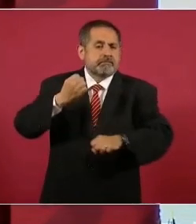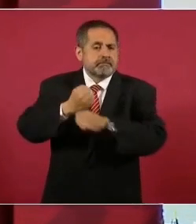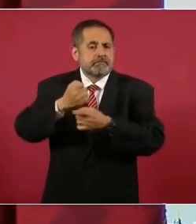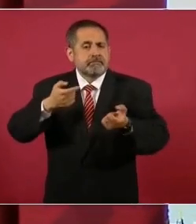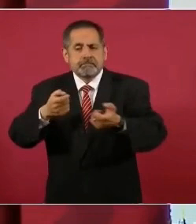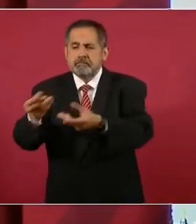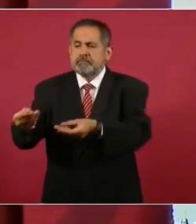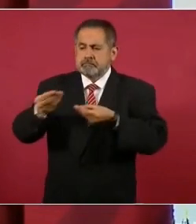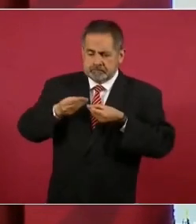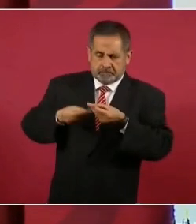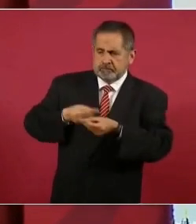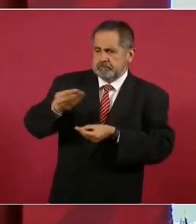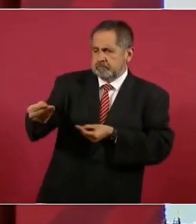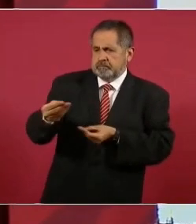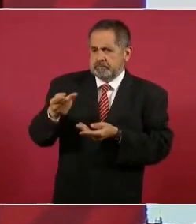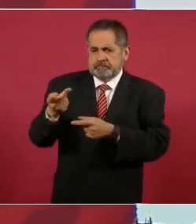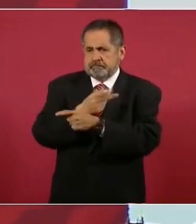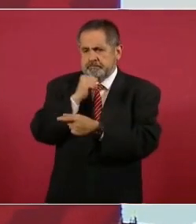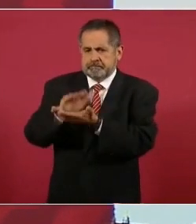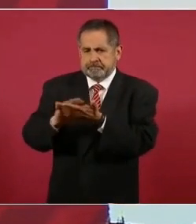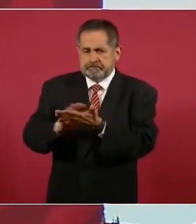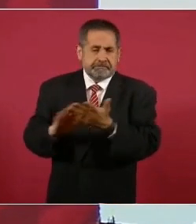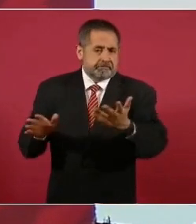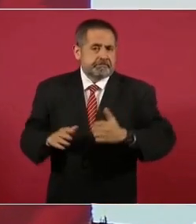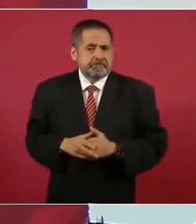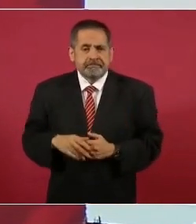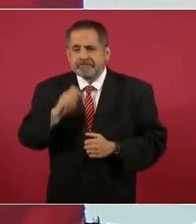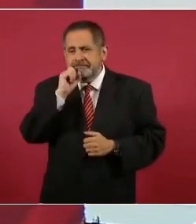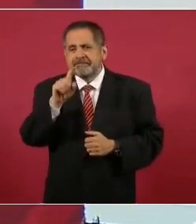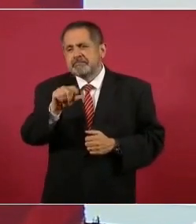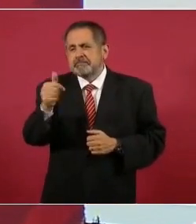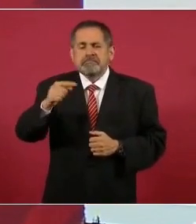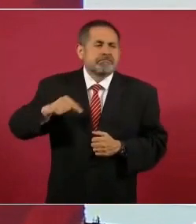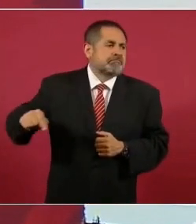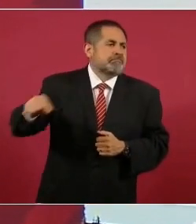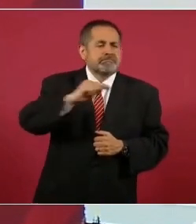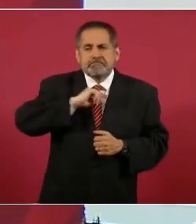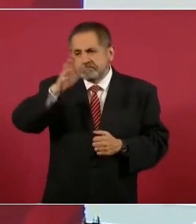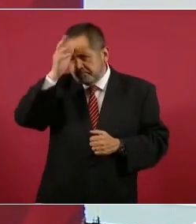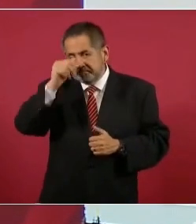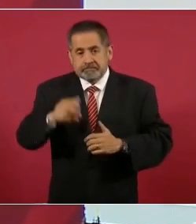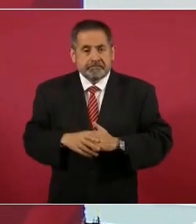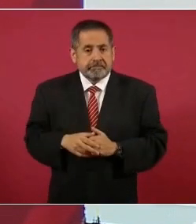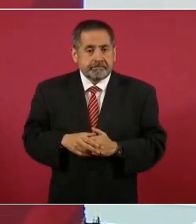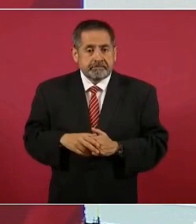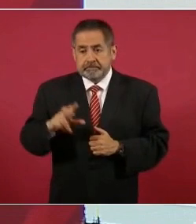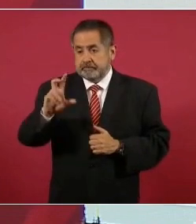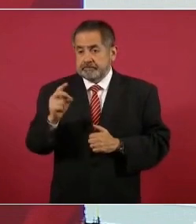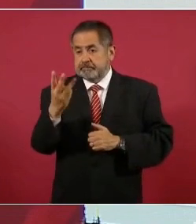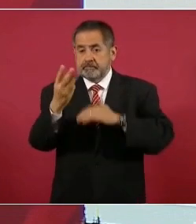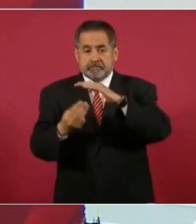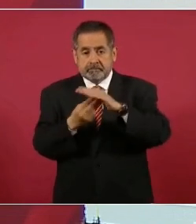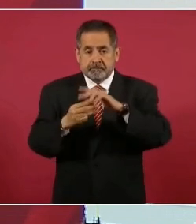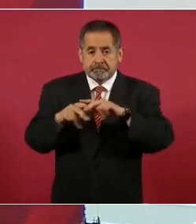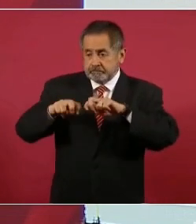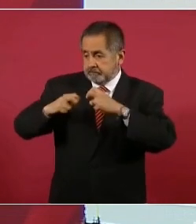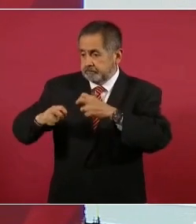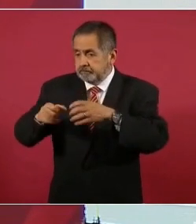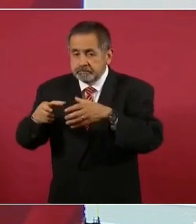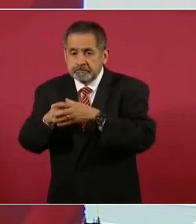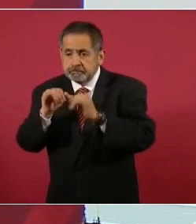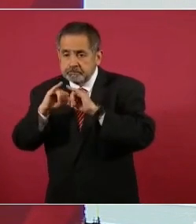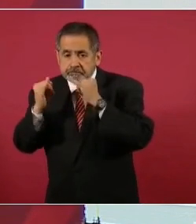bienestar adelante tenemos todos los días acuerdos en las 32 mesas estatales y